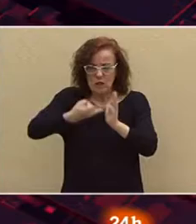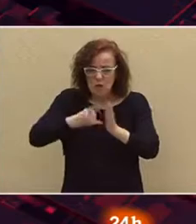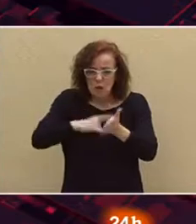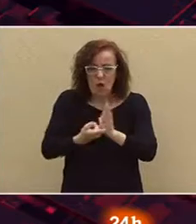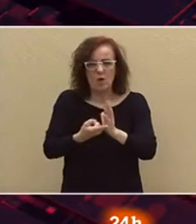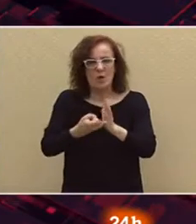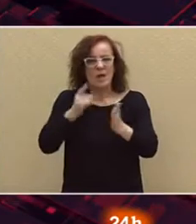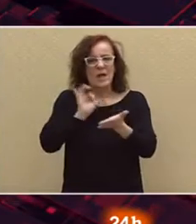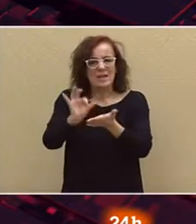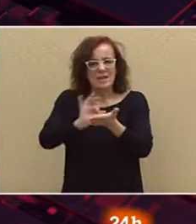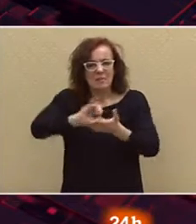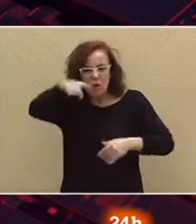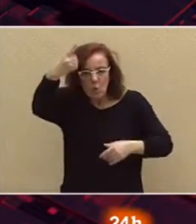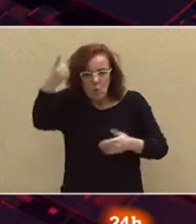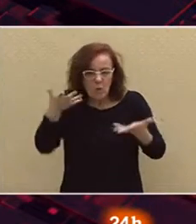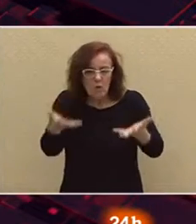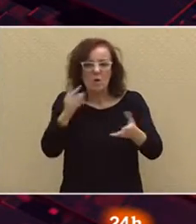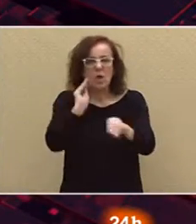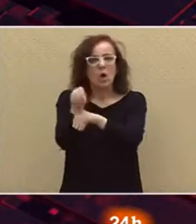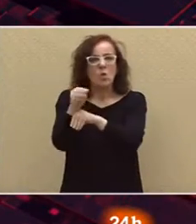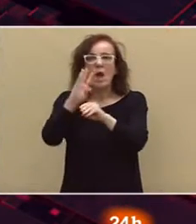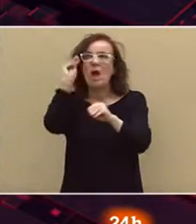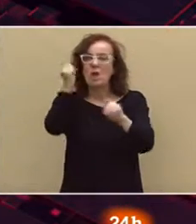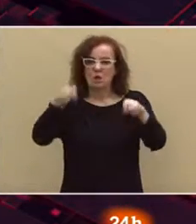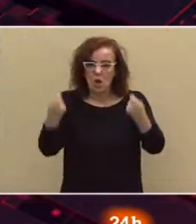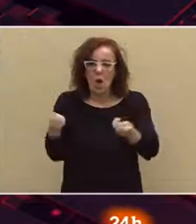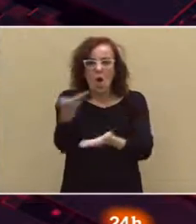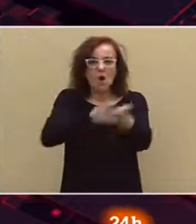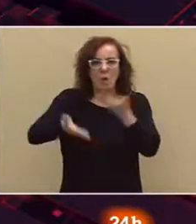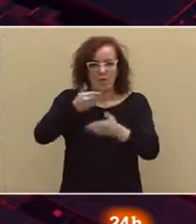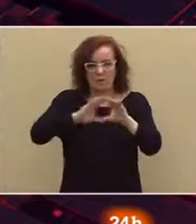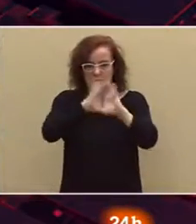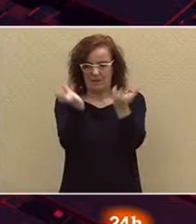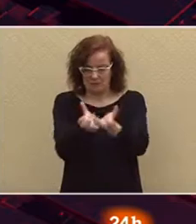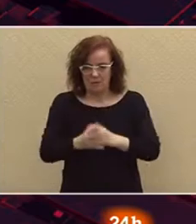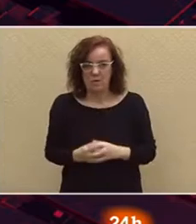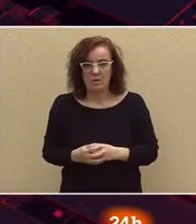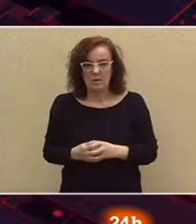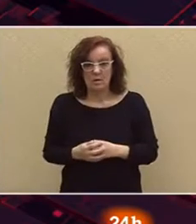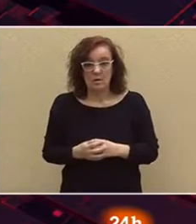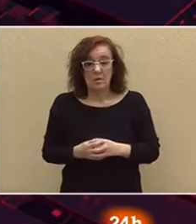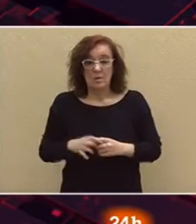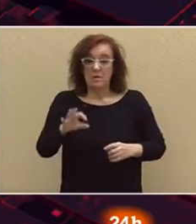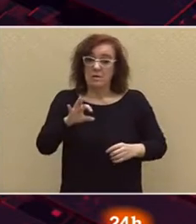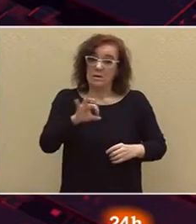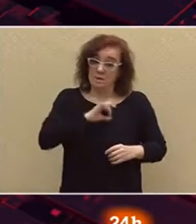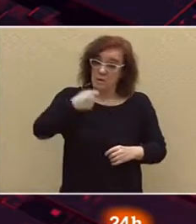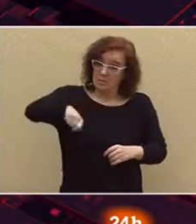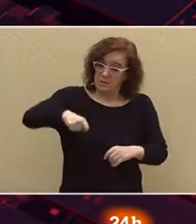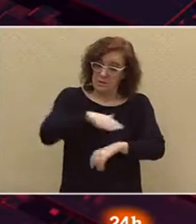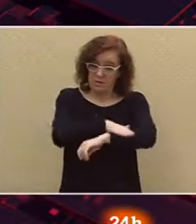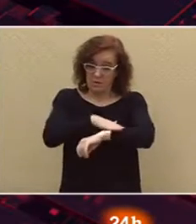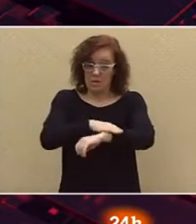la cultura, en el cuidado del medio ambiente o en la cooperación internacional. Señor presidente del Gobierno, señor presidente del